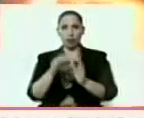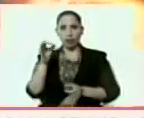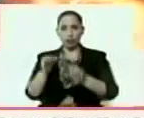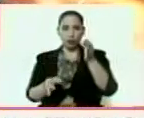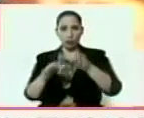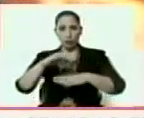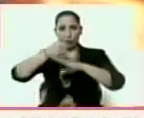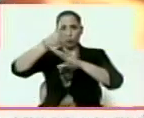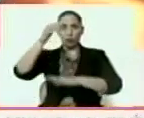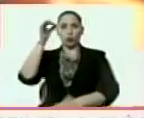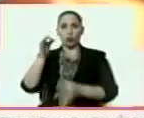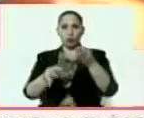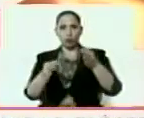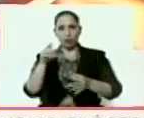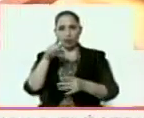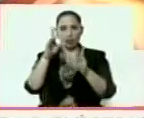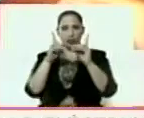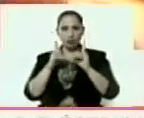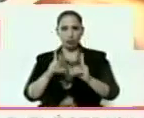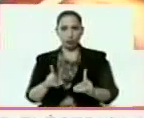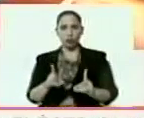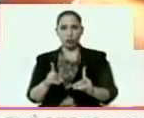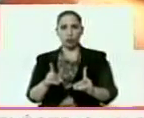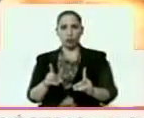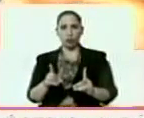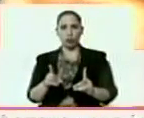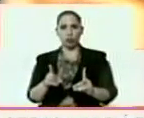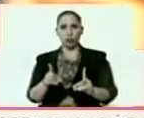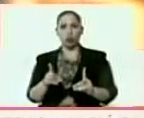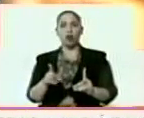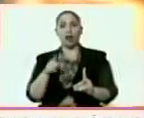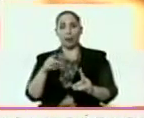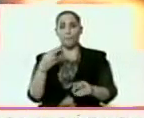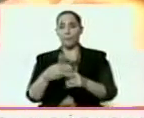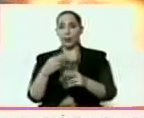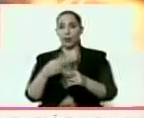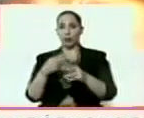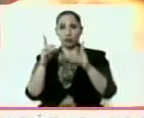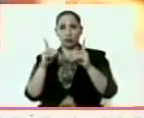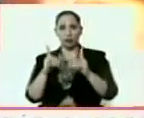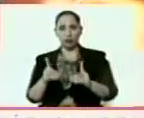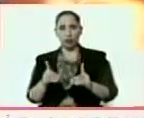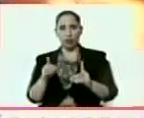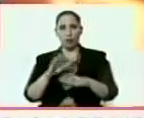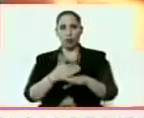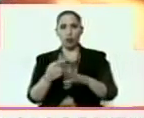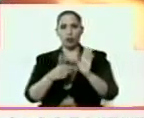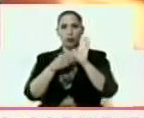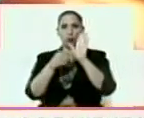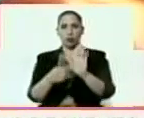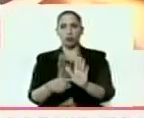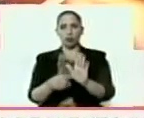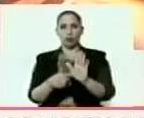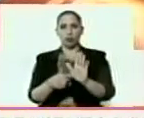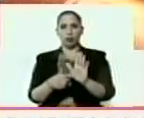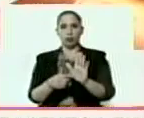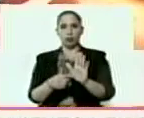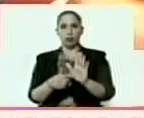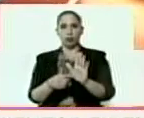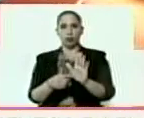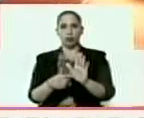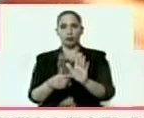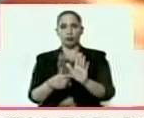de Justicia, es una decisión irrita, pero también es una decisión peligrosa, porque demuestra al punto que